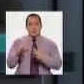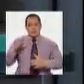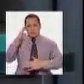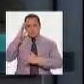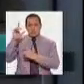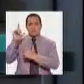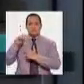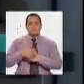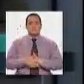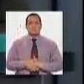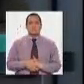de Huántar.